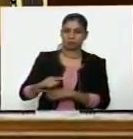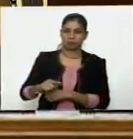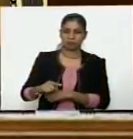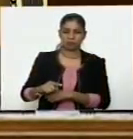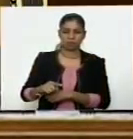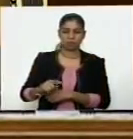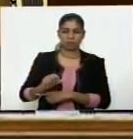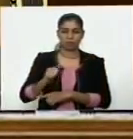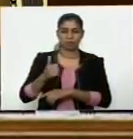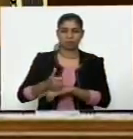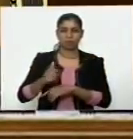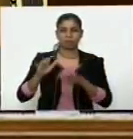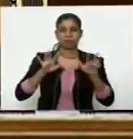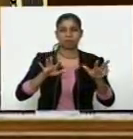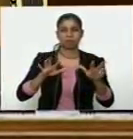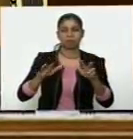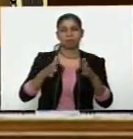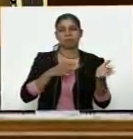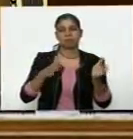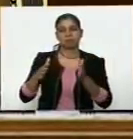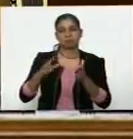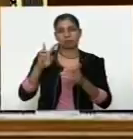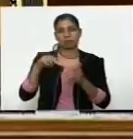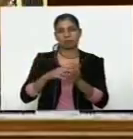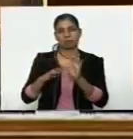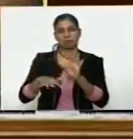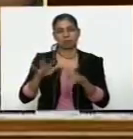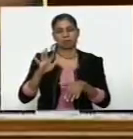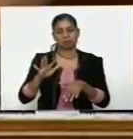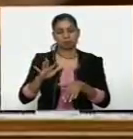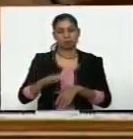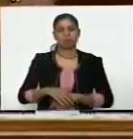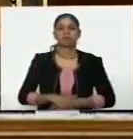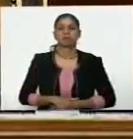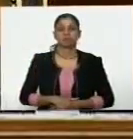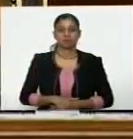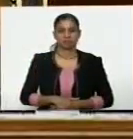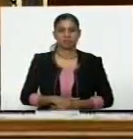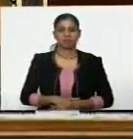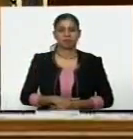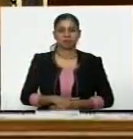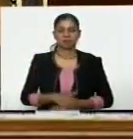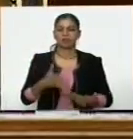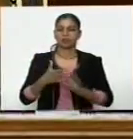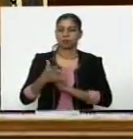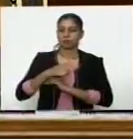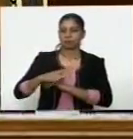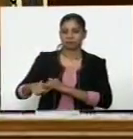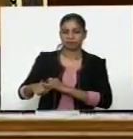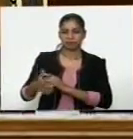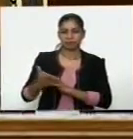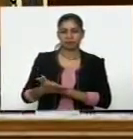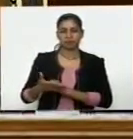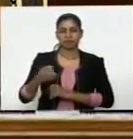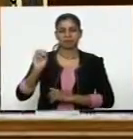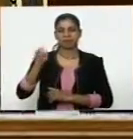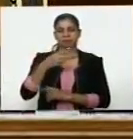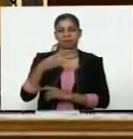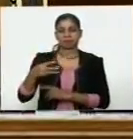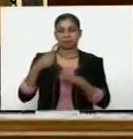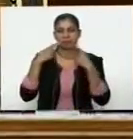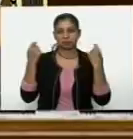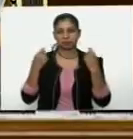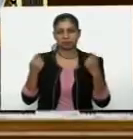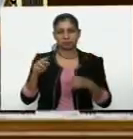ejecutiva del 8 de marzo de 2015. Se está refiriendo a la orden ejecutiva de Obama que declara a